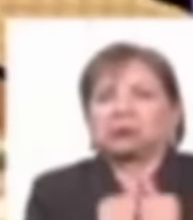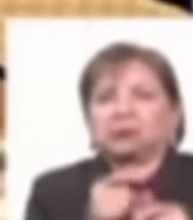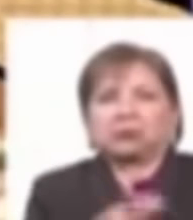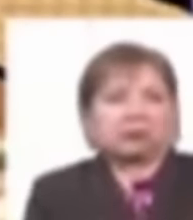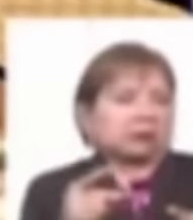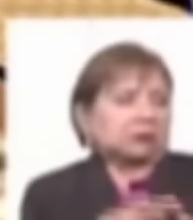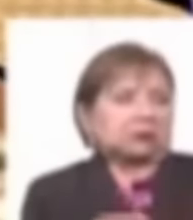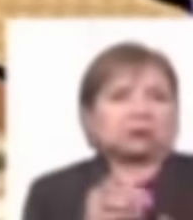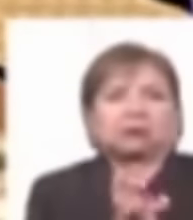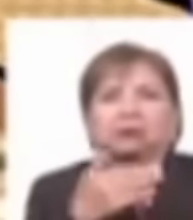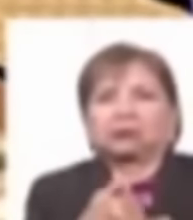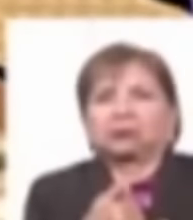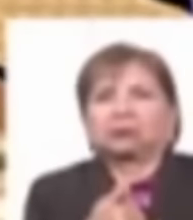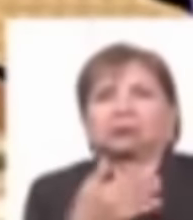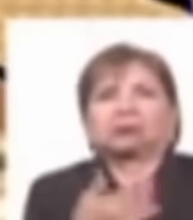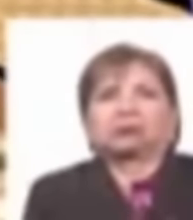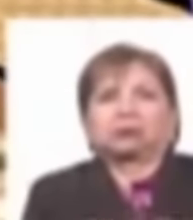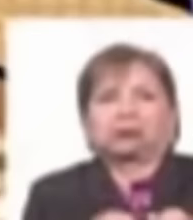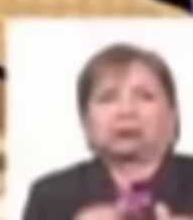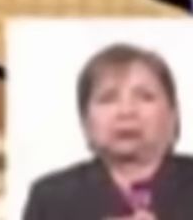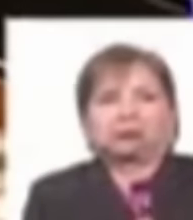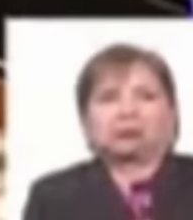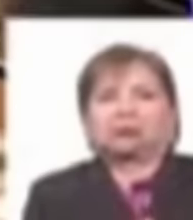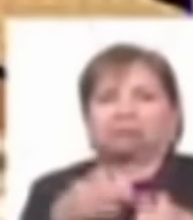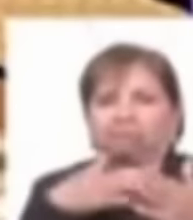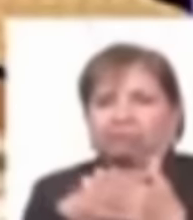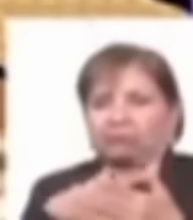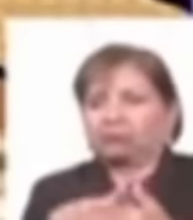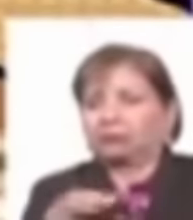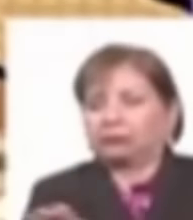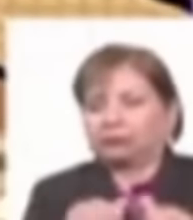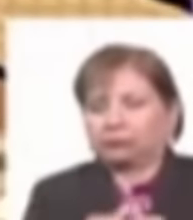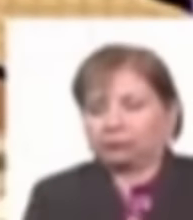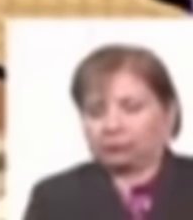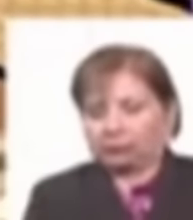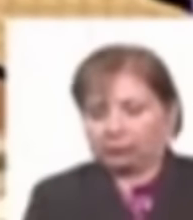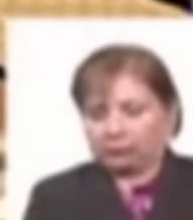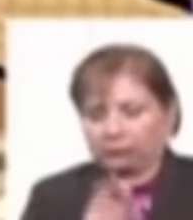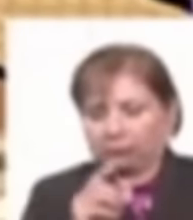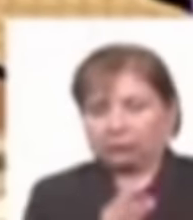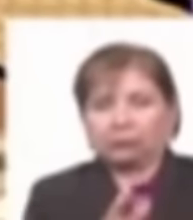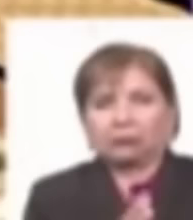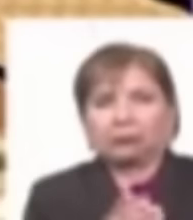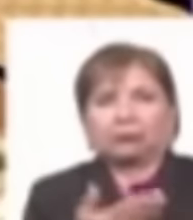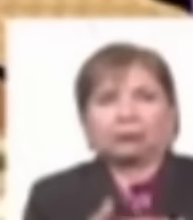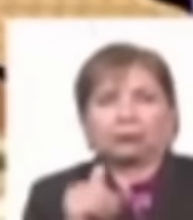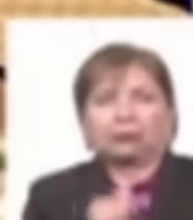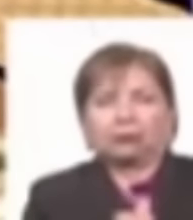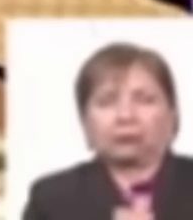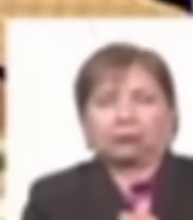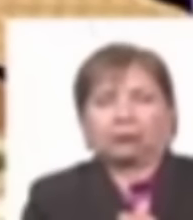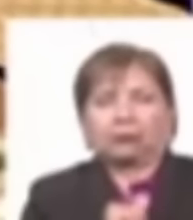diferentes formalidades o leguleadas, tratando de impedir encima una de las prerrogativas que son propias y